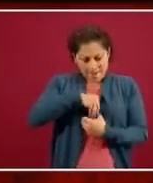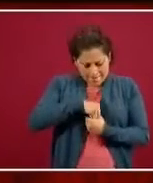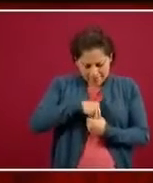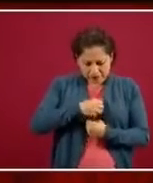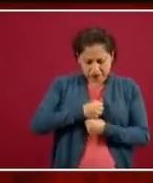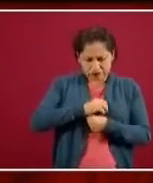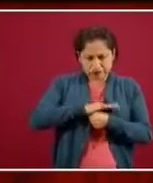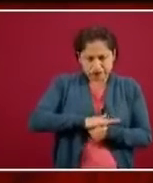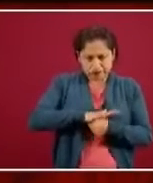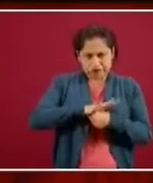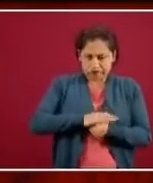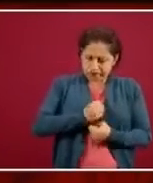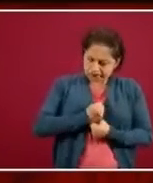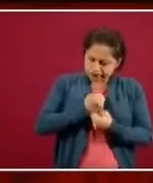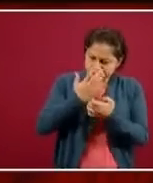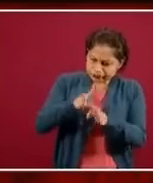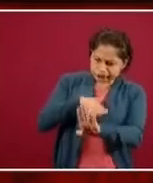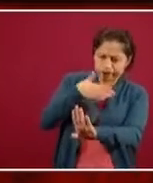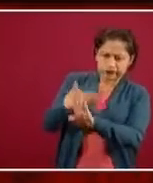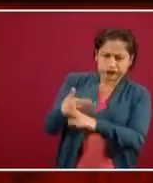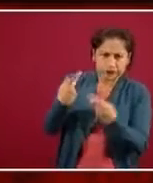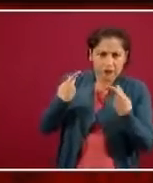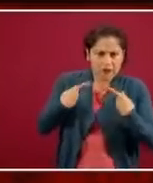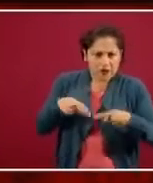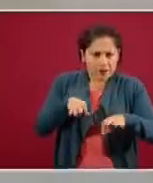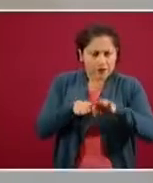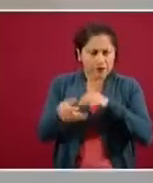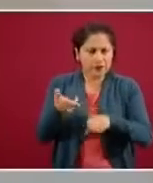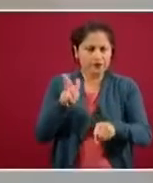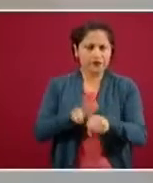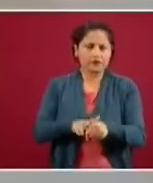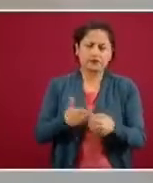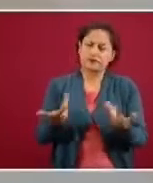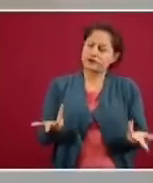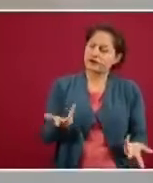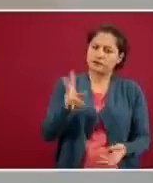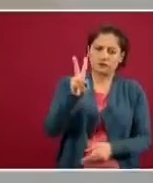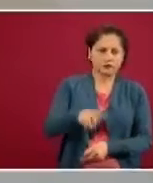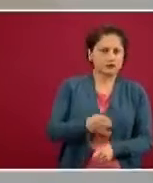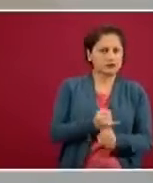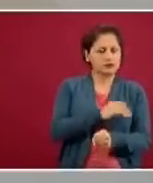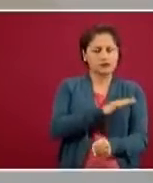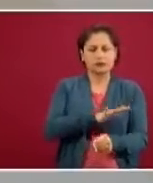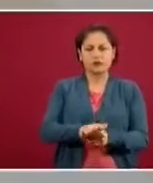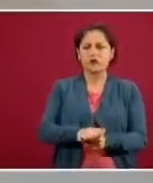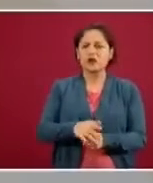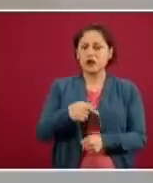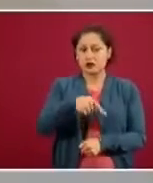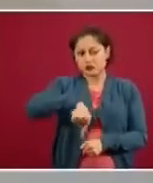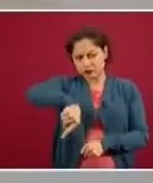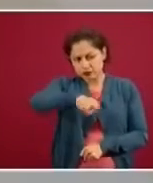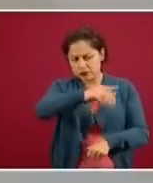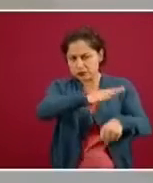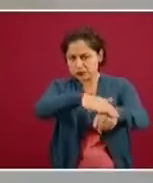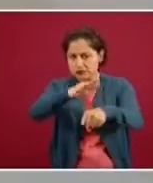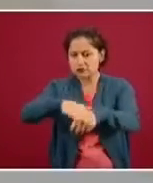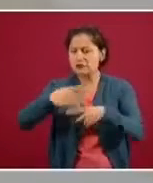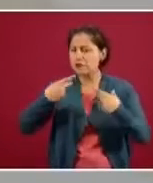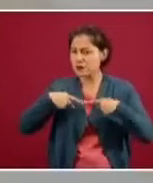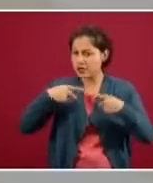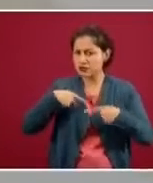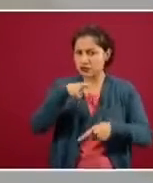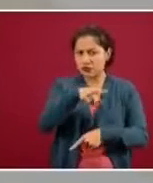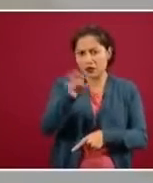protege. Entonces, piensen en esto: la persona que haya perpetrado cualquiera de estas agresiones perfectamente puede ser